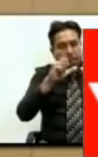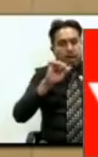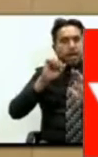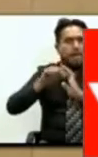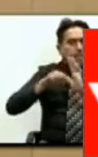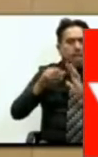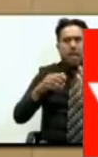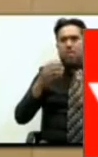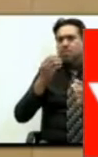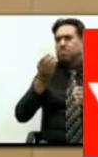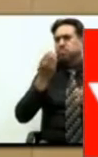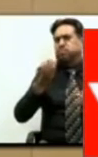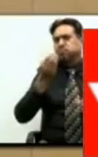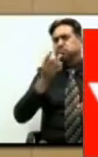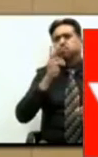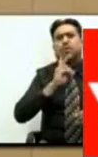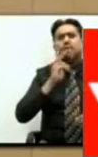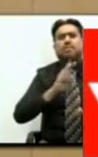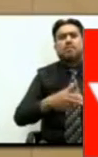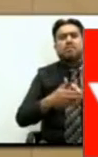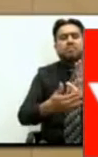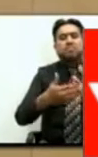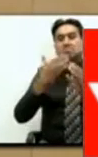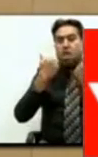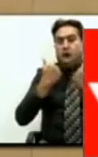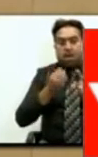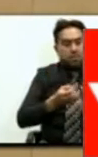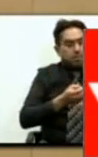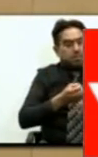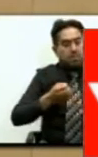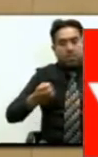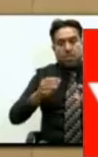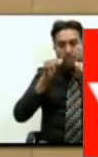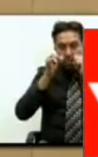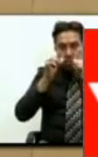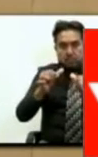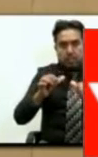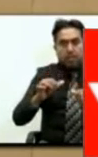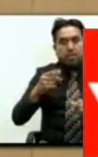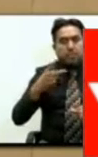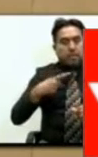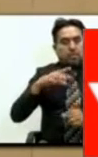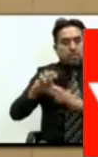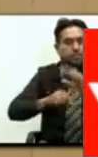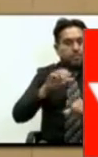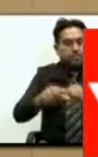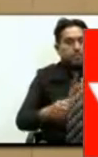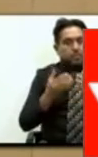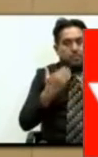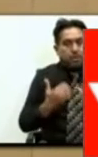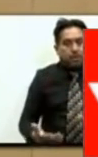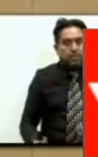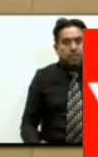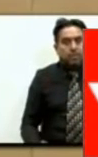videos se evidenció una falta de protocolos en la atención en las detenciones que